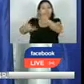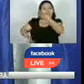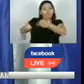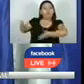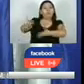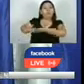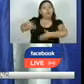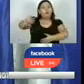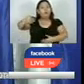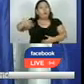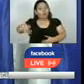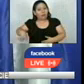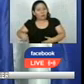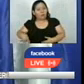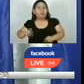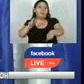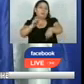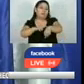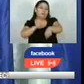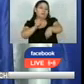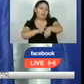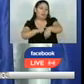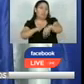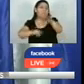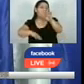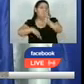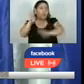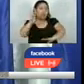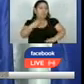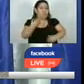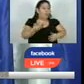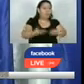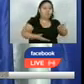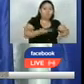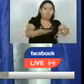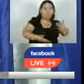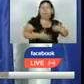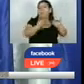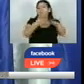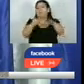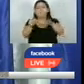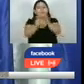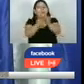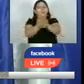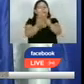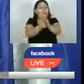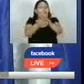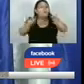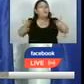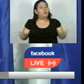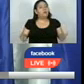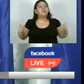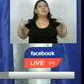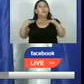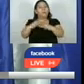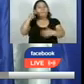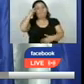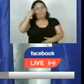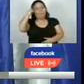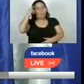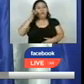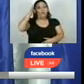al tiempo que aumentó la demanda interna por diferentes factores y no así la producción.